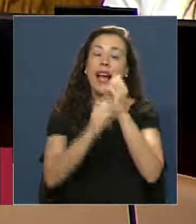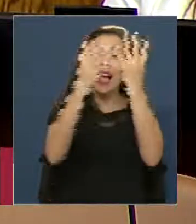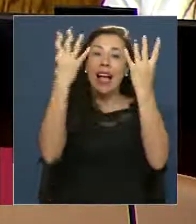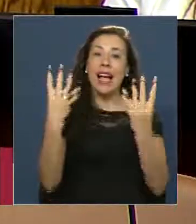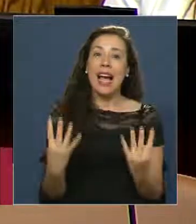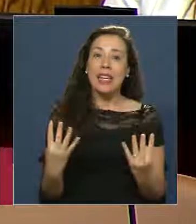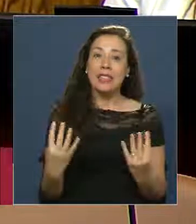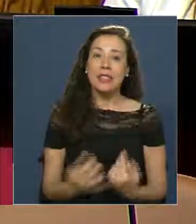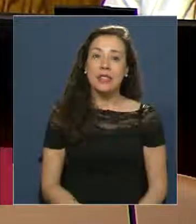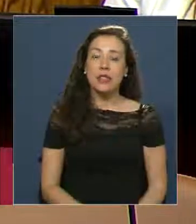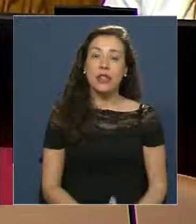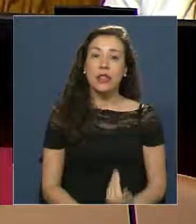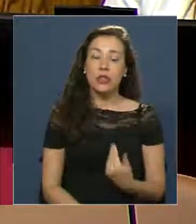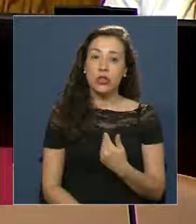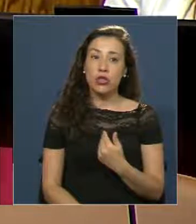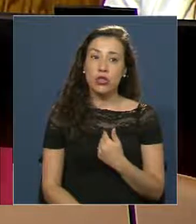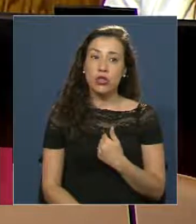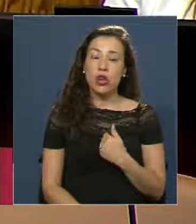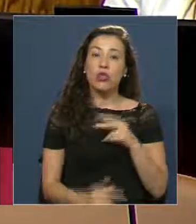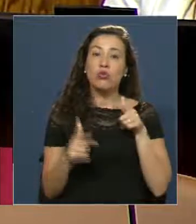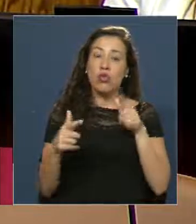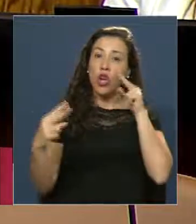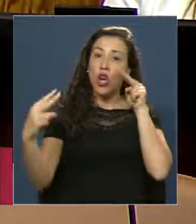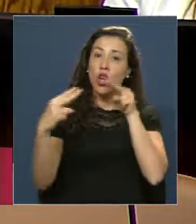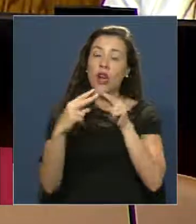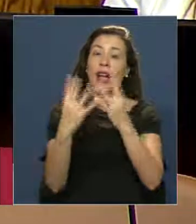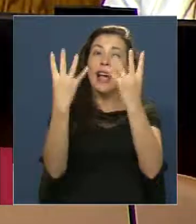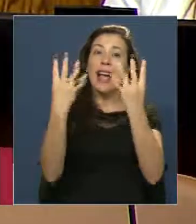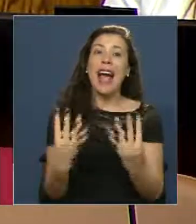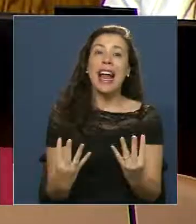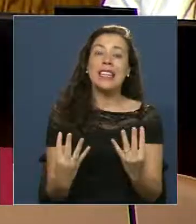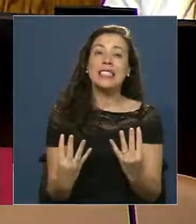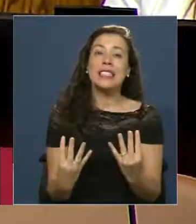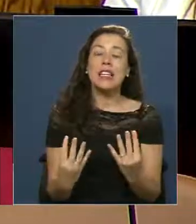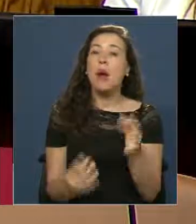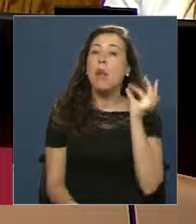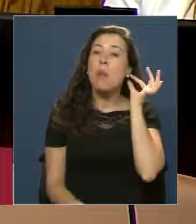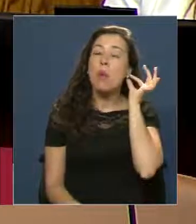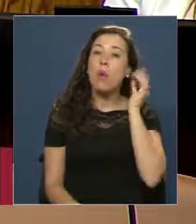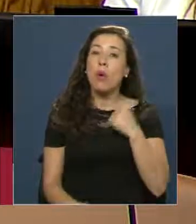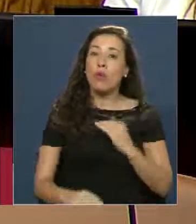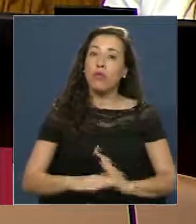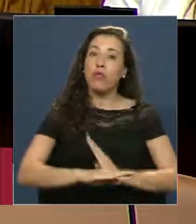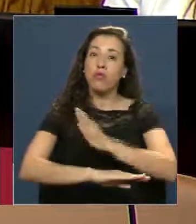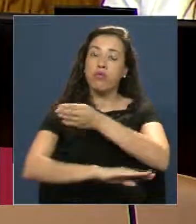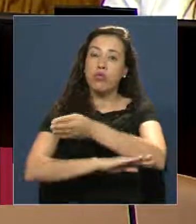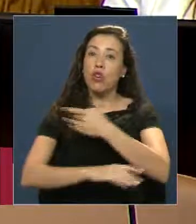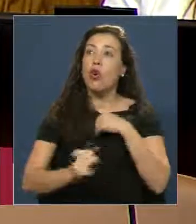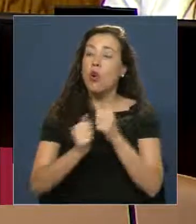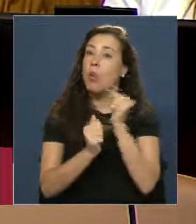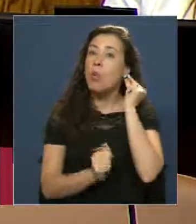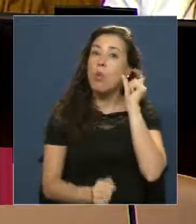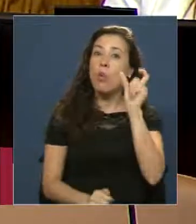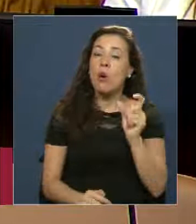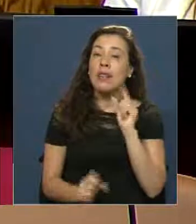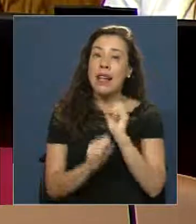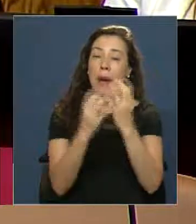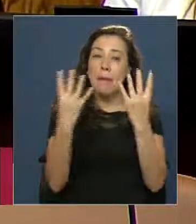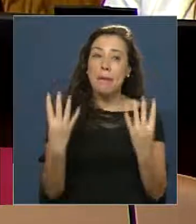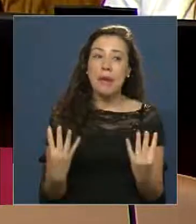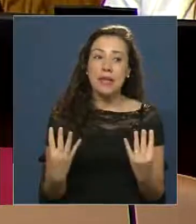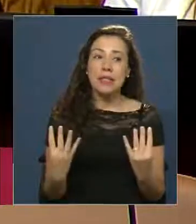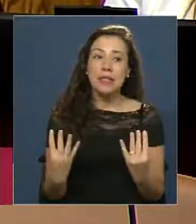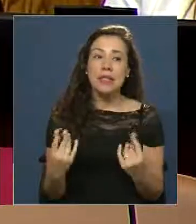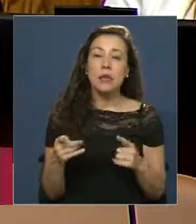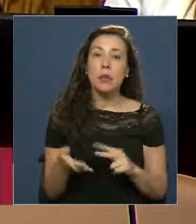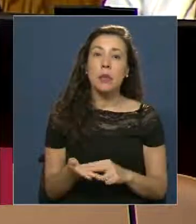Yo tuve la suerte de conocer la cárcel de mujeres y he estado con mujeres que están privadas de libertad, y